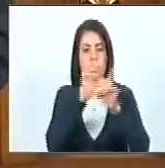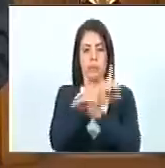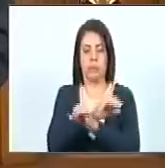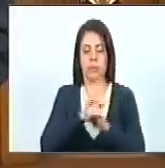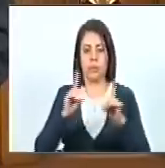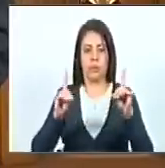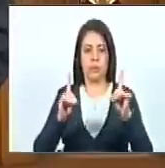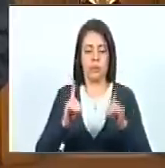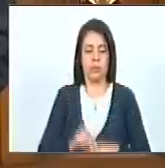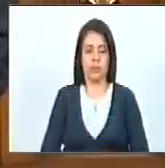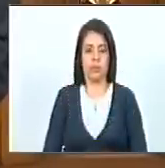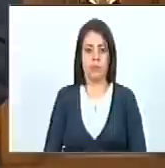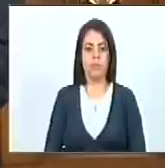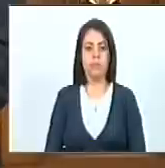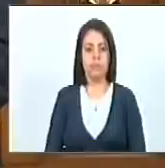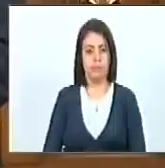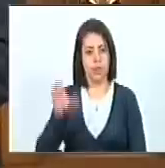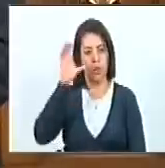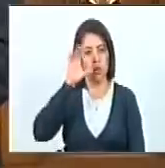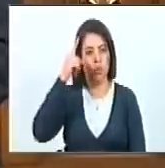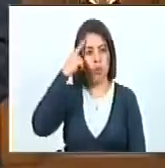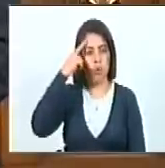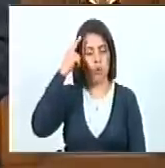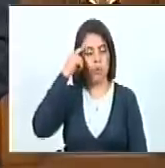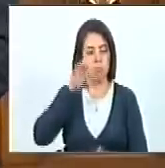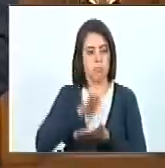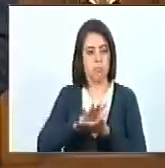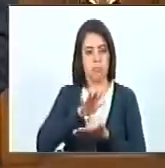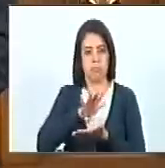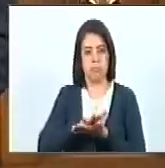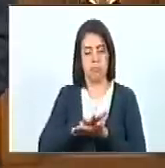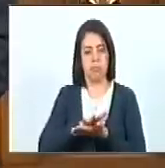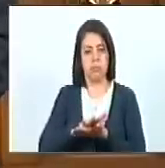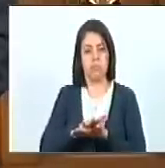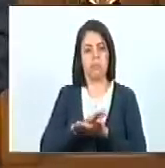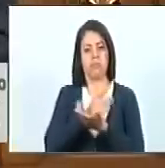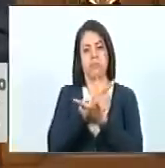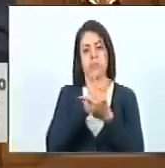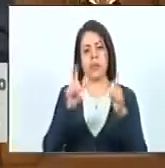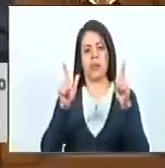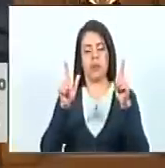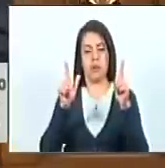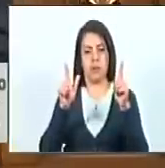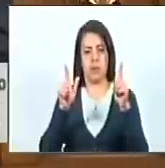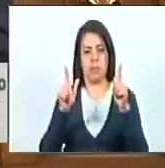democrática, consciente, tranquila y libre.